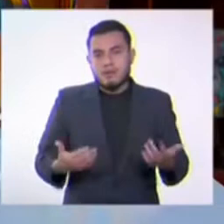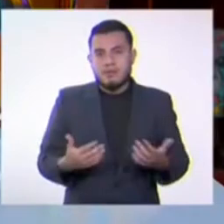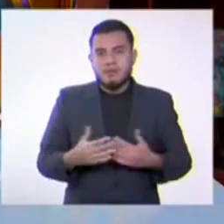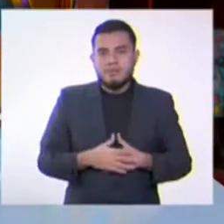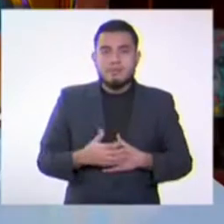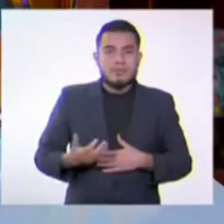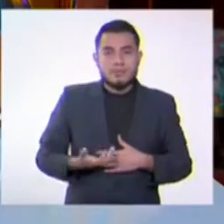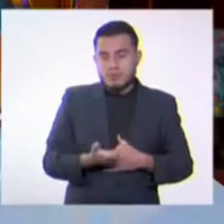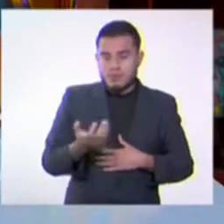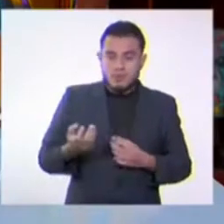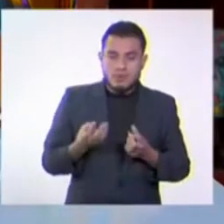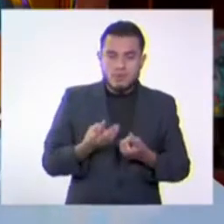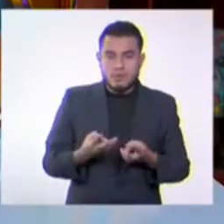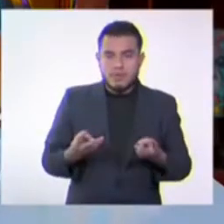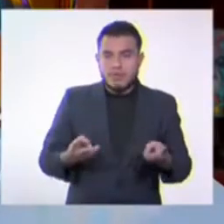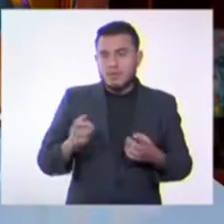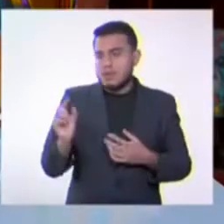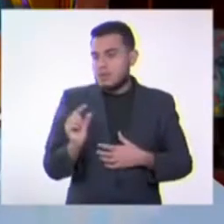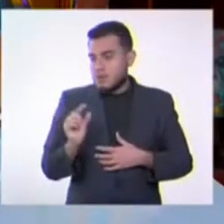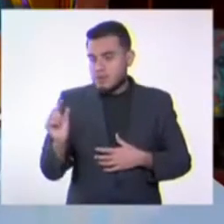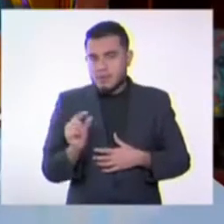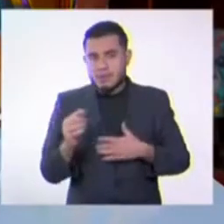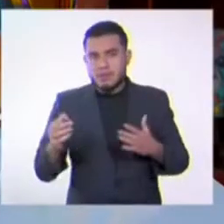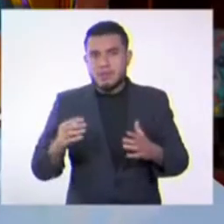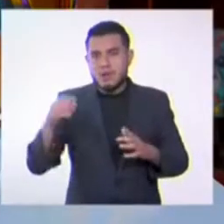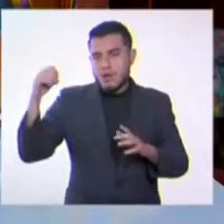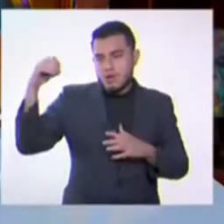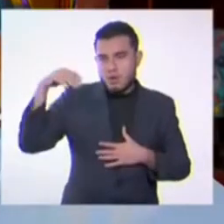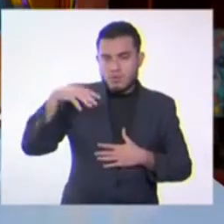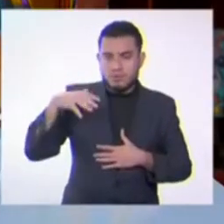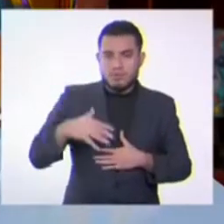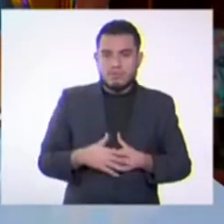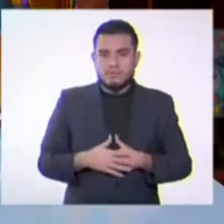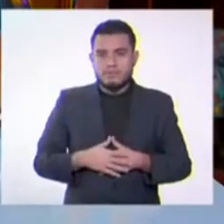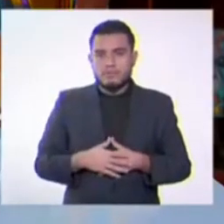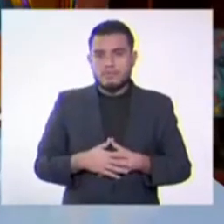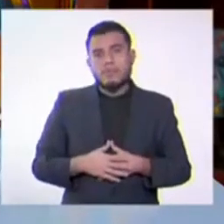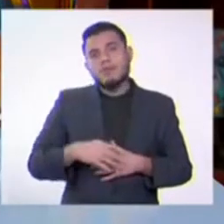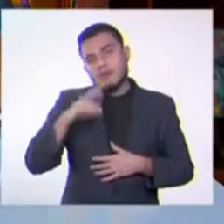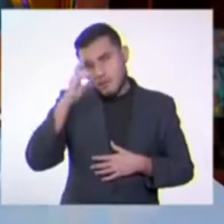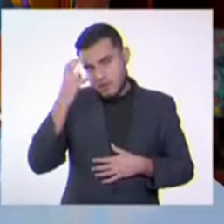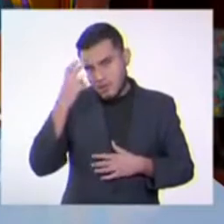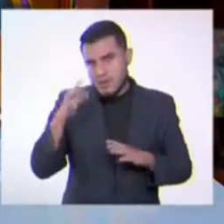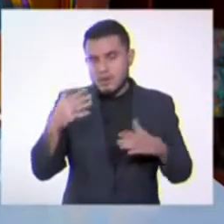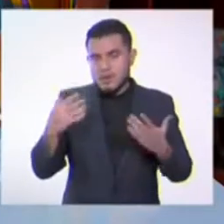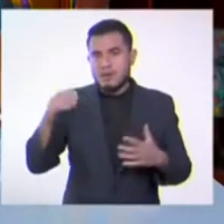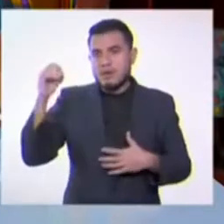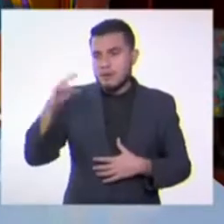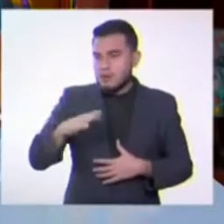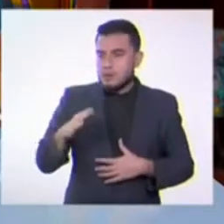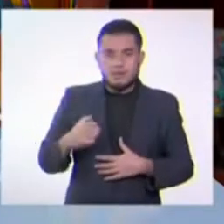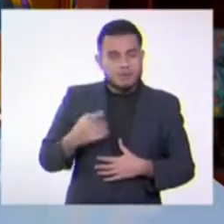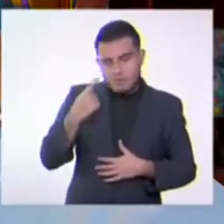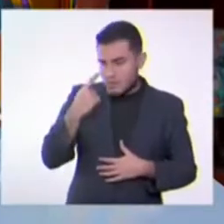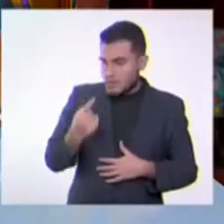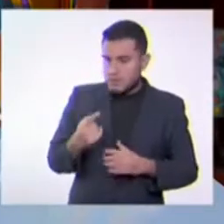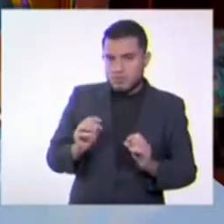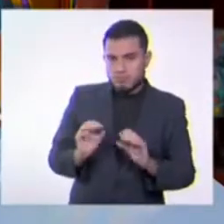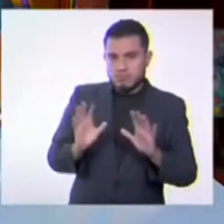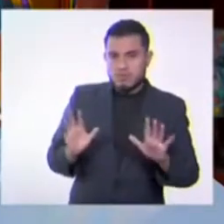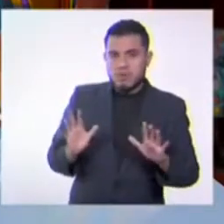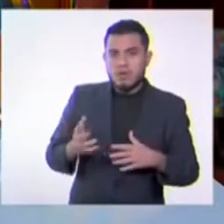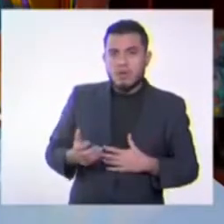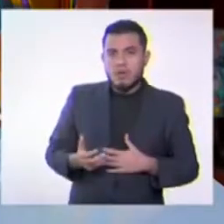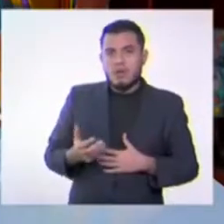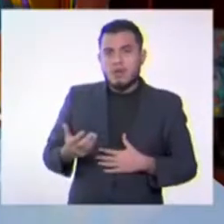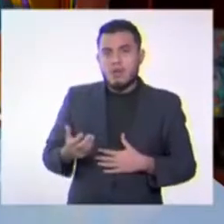aquellos materiales que permiten el paso de la luz. Es decir, que la luz casi no se refleja, más bien